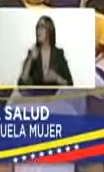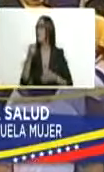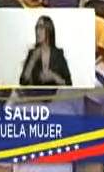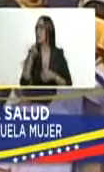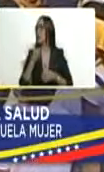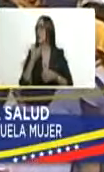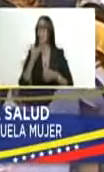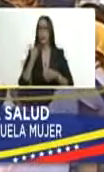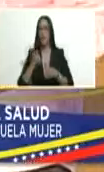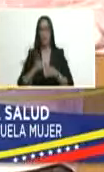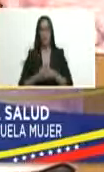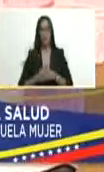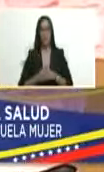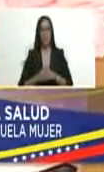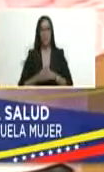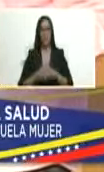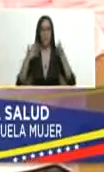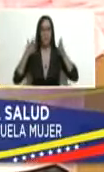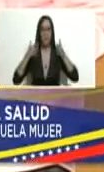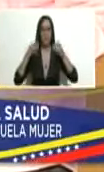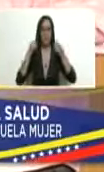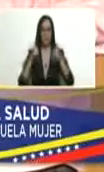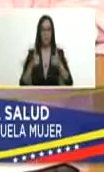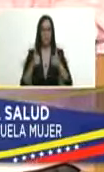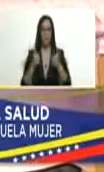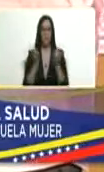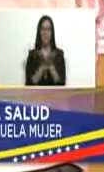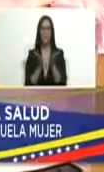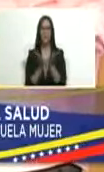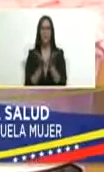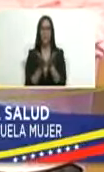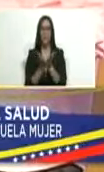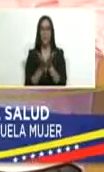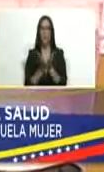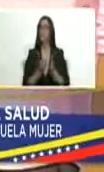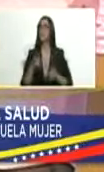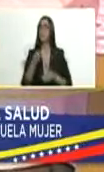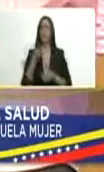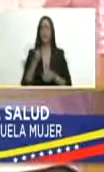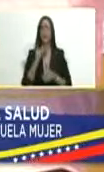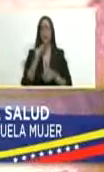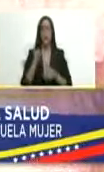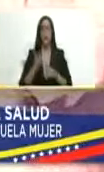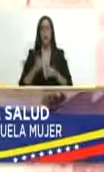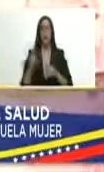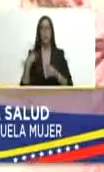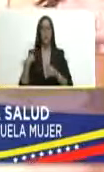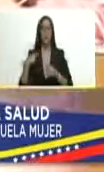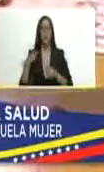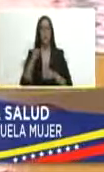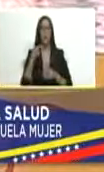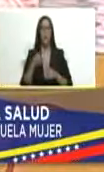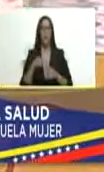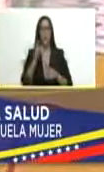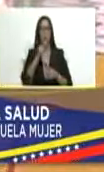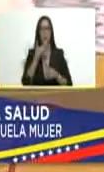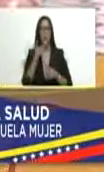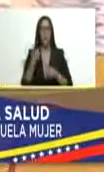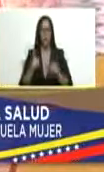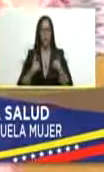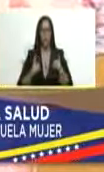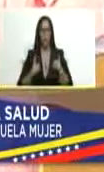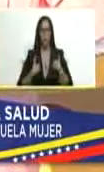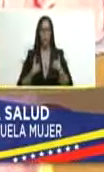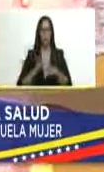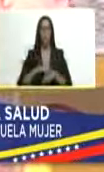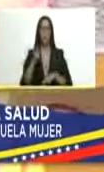mejores, asesorarse bien, estudiar y tratar de ser mejor. Uno se tiene que buscar gente mejor que uno, porque uno no se